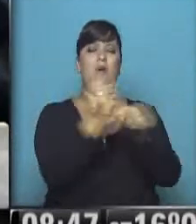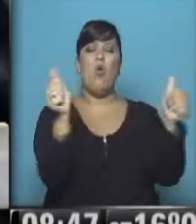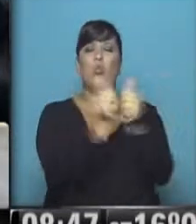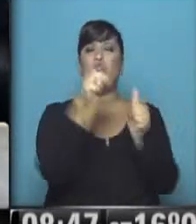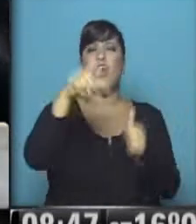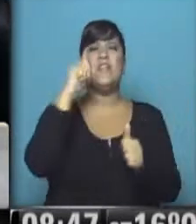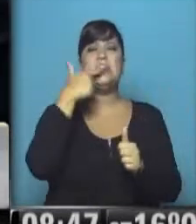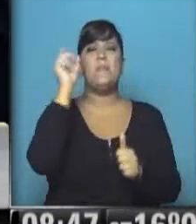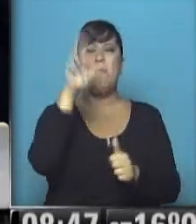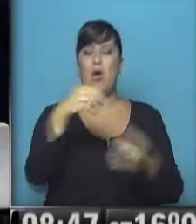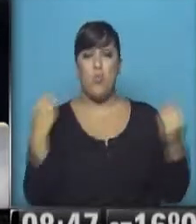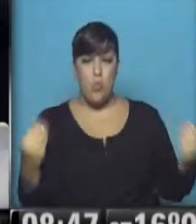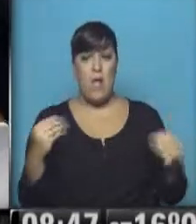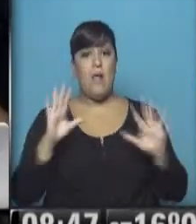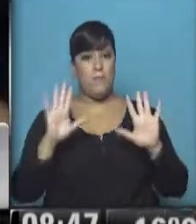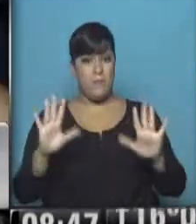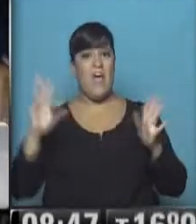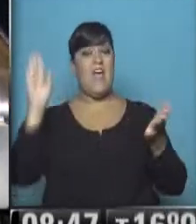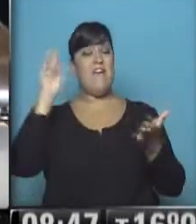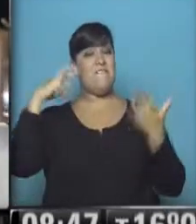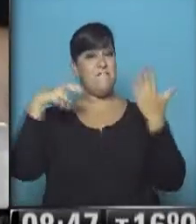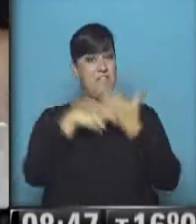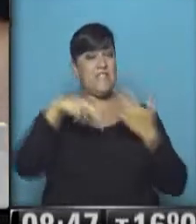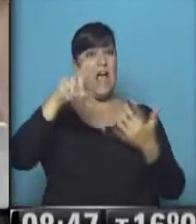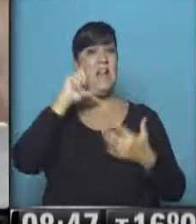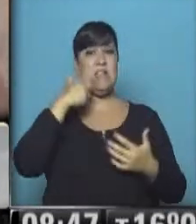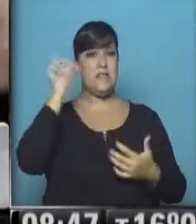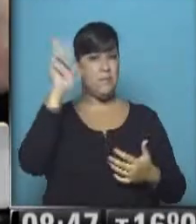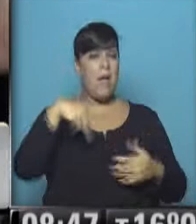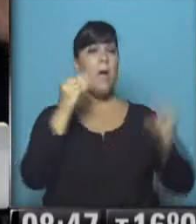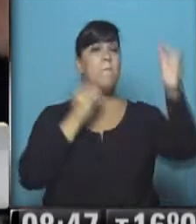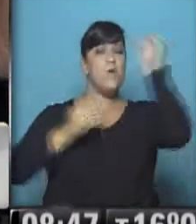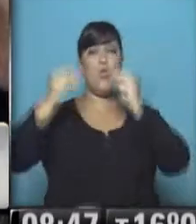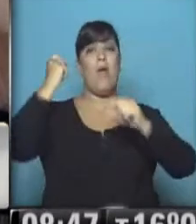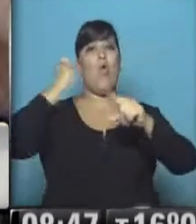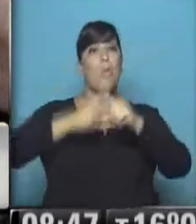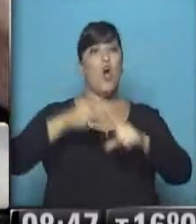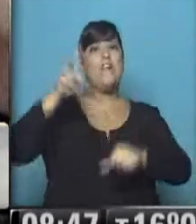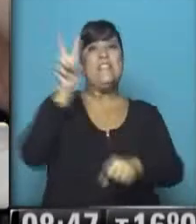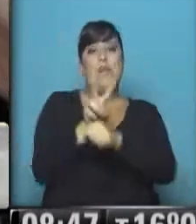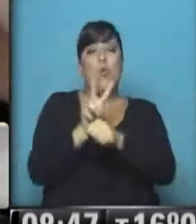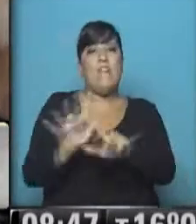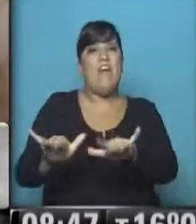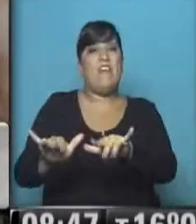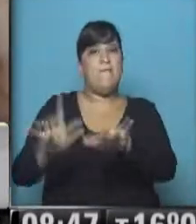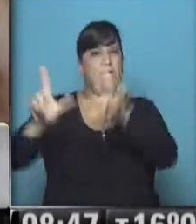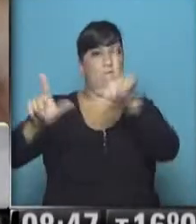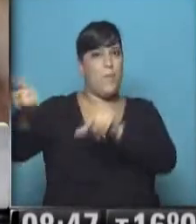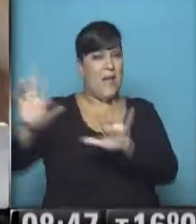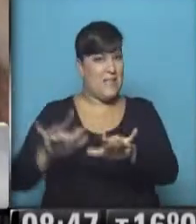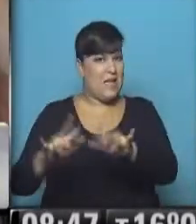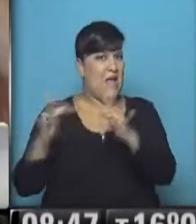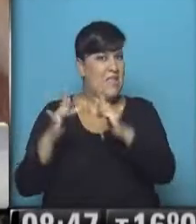primero, una gran preocupación que tenía el fiscal Nisman, entendible totalmente, por la seguridad informática, por la seguridad en general, pero la seguridad